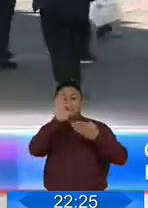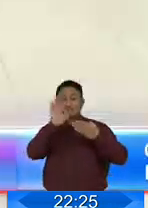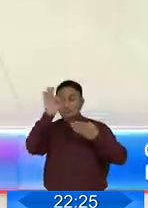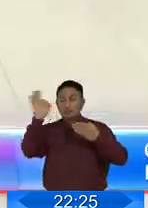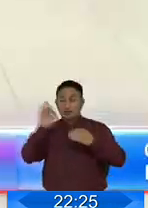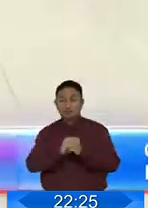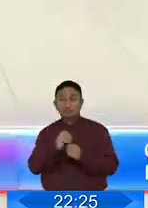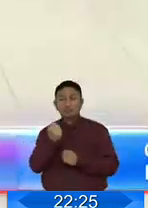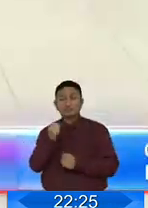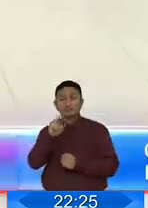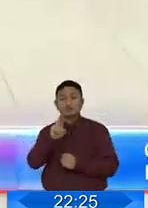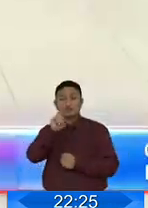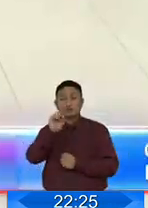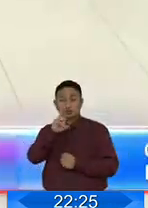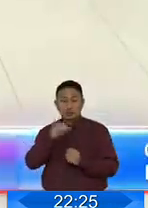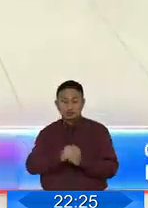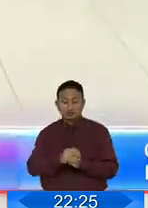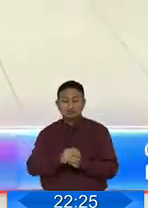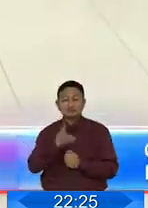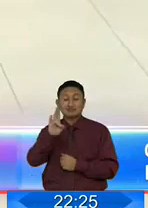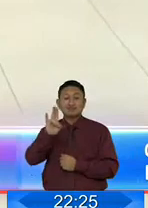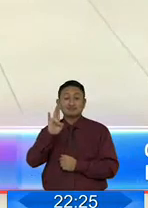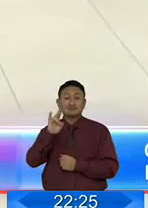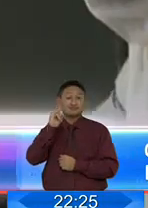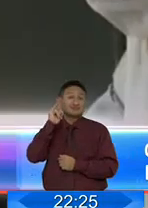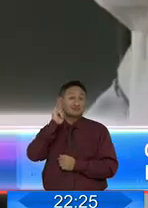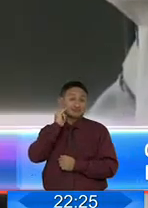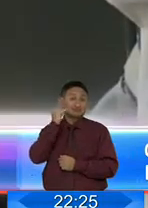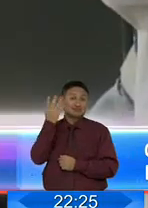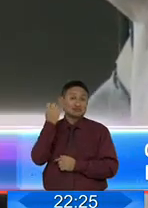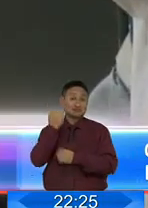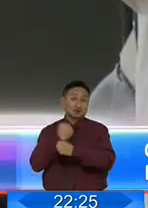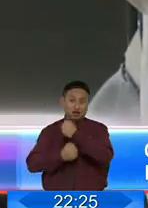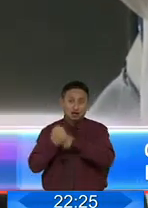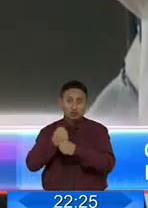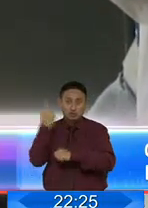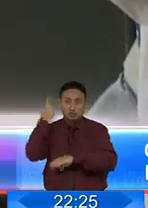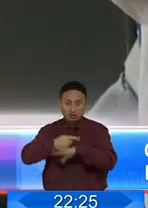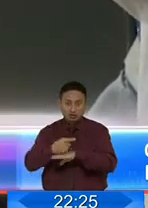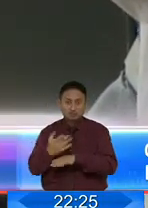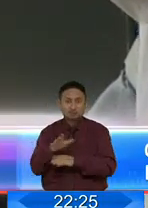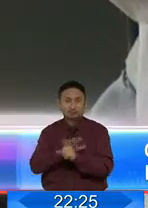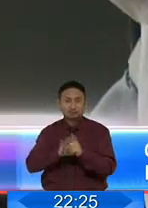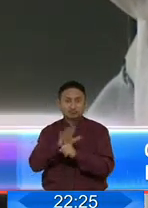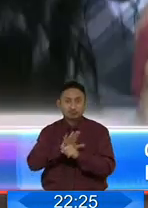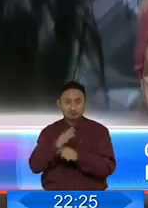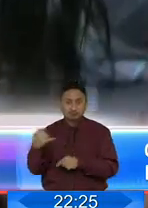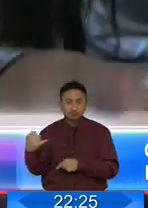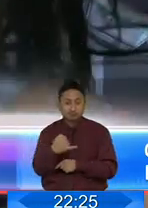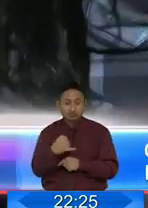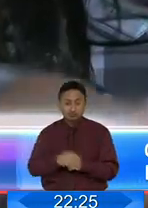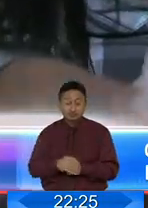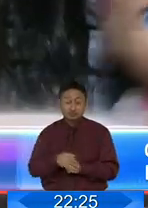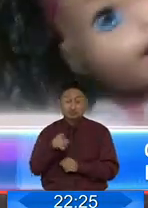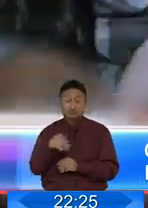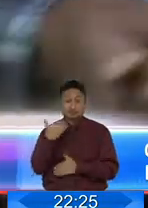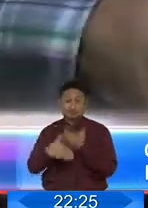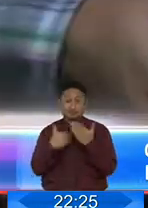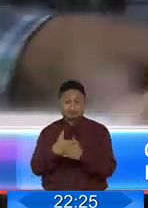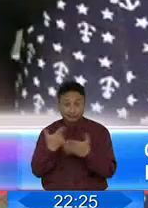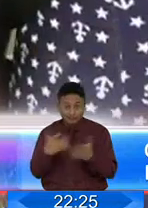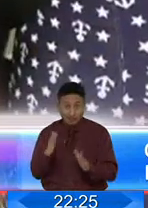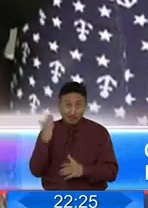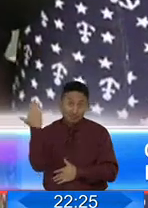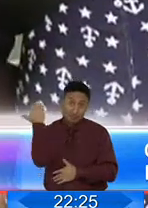Surcuna, 7 niñas menores de 14 años son abusadas sexualmente al día. En su mayoría, corre el riesgo de sufrir un embarazo no